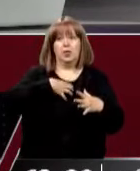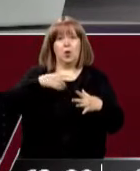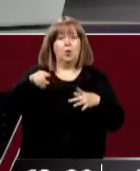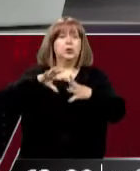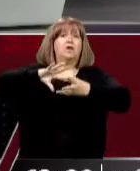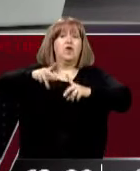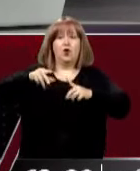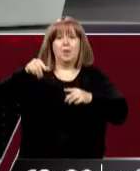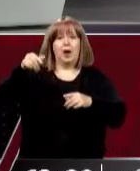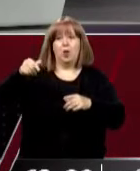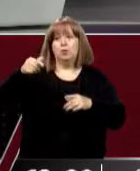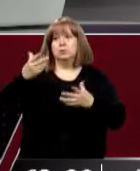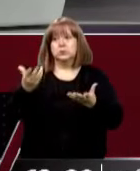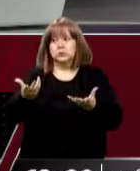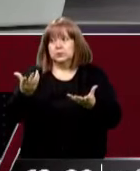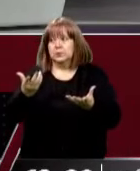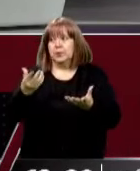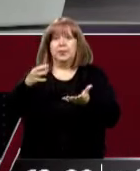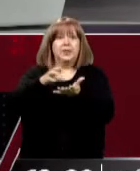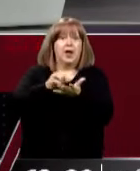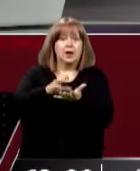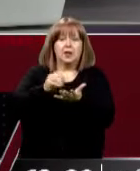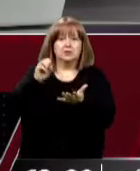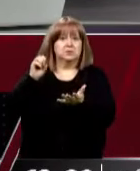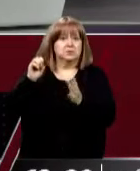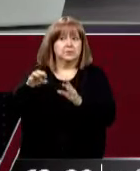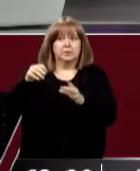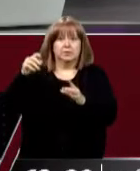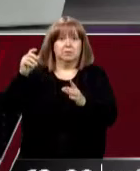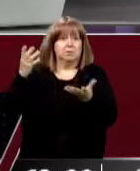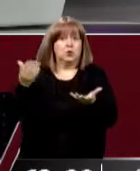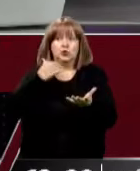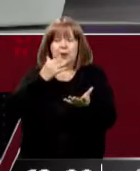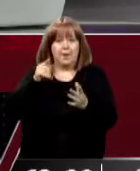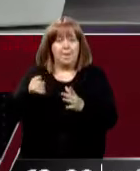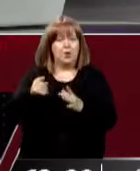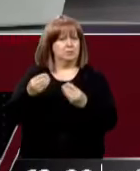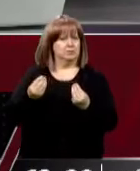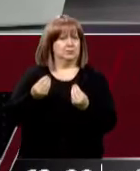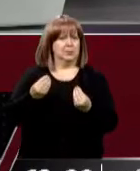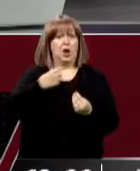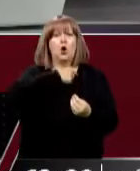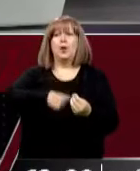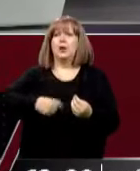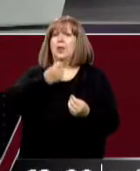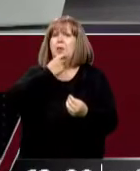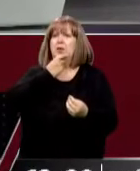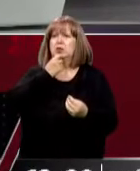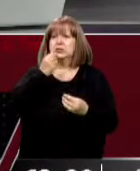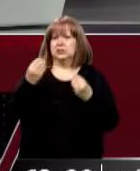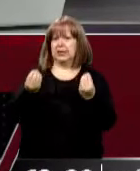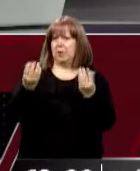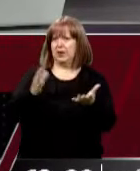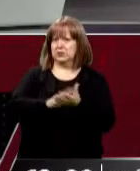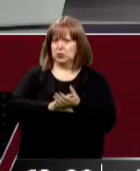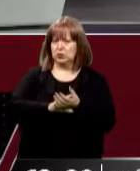entonces lo preocupante y la reacción del gobierno de la provincia de Mendoza, que dice acá está peligrosamente sucediendo lo que hemos visto en la Patagonia,